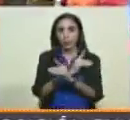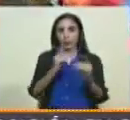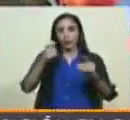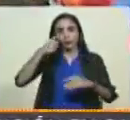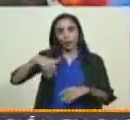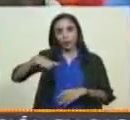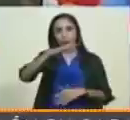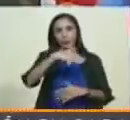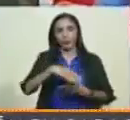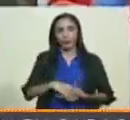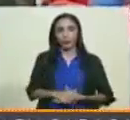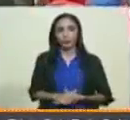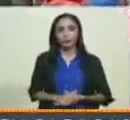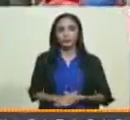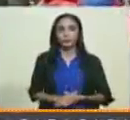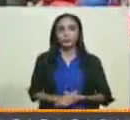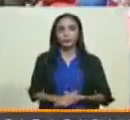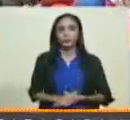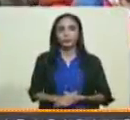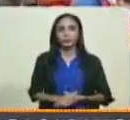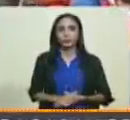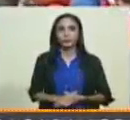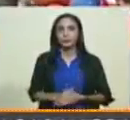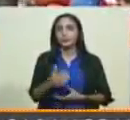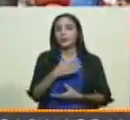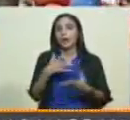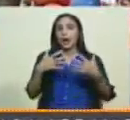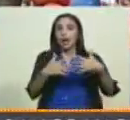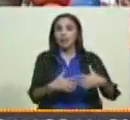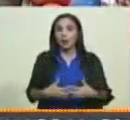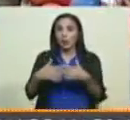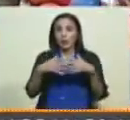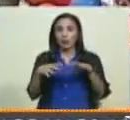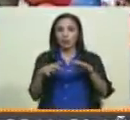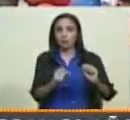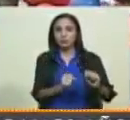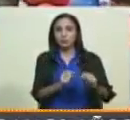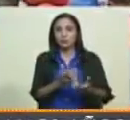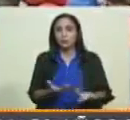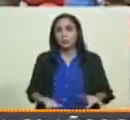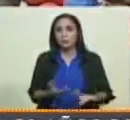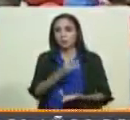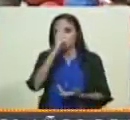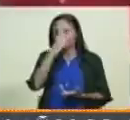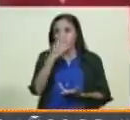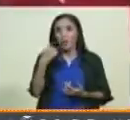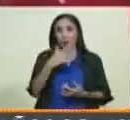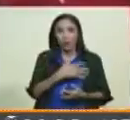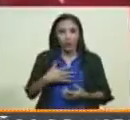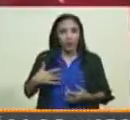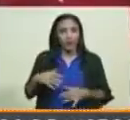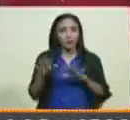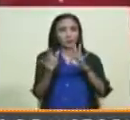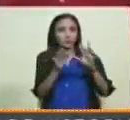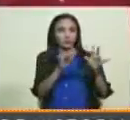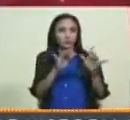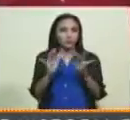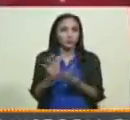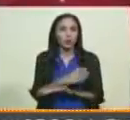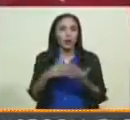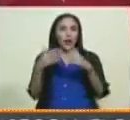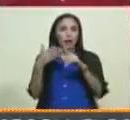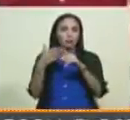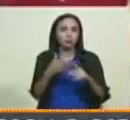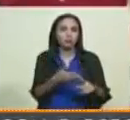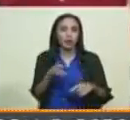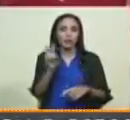pueblo. Los poderes imperiales del mundo han pretendido someter a